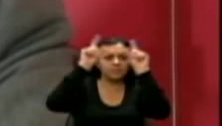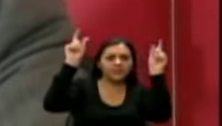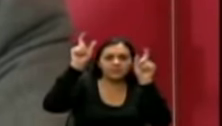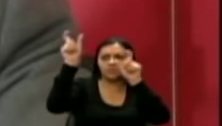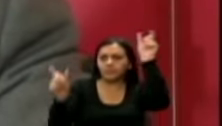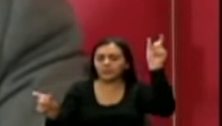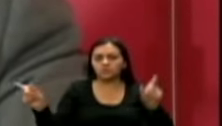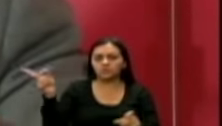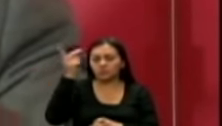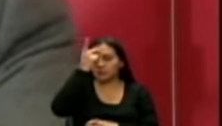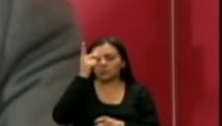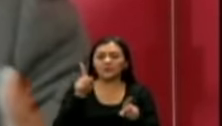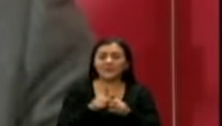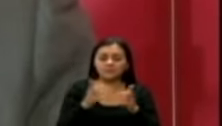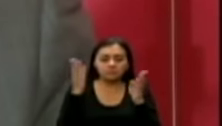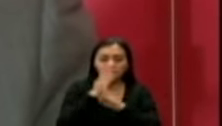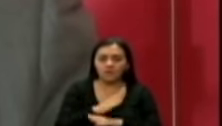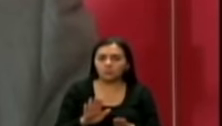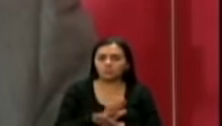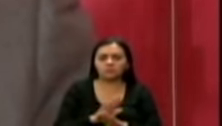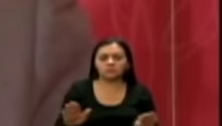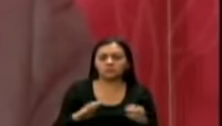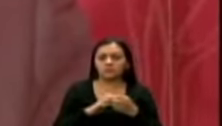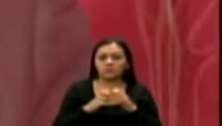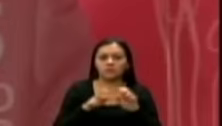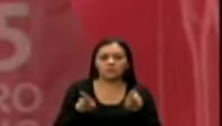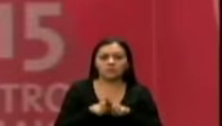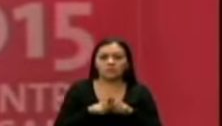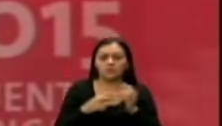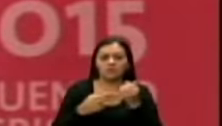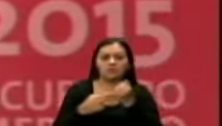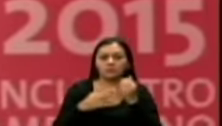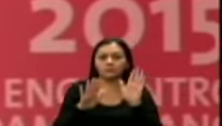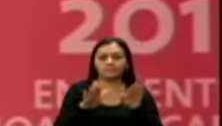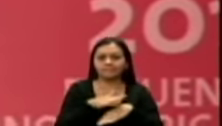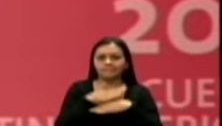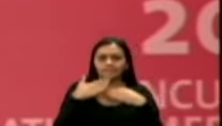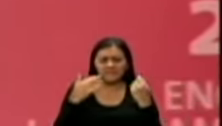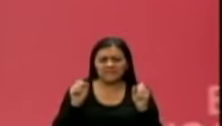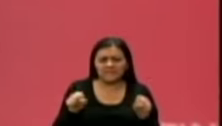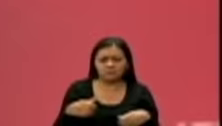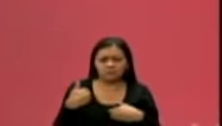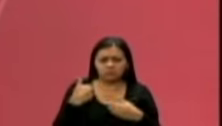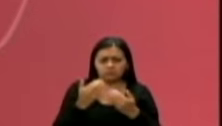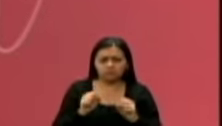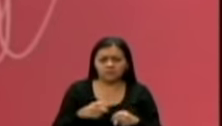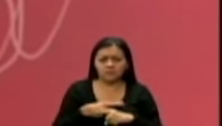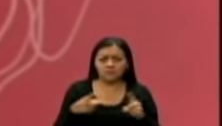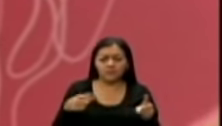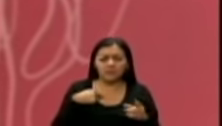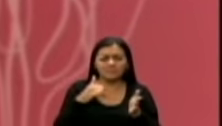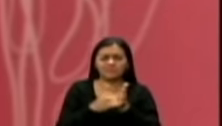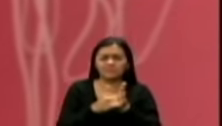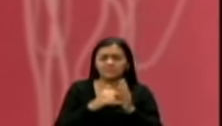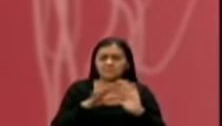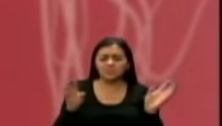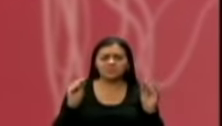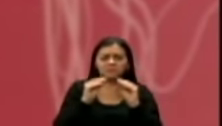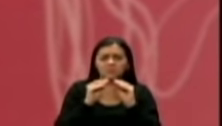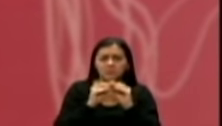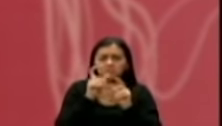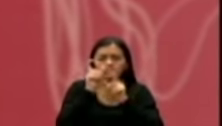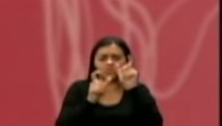personas. Eso es el que acaba, termina canalizando gran parte de los recursos, que sí los hay. No sabe que están ahí, están en la bolsa de